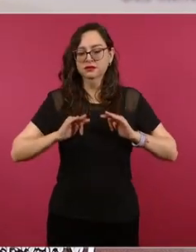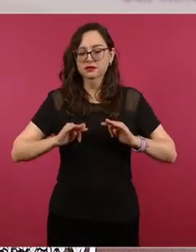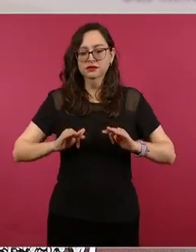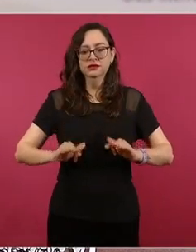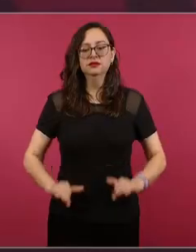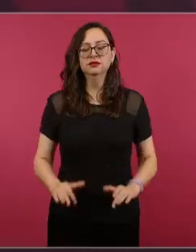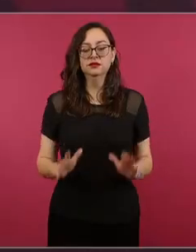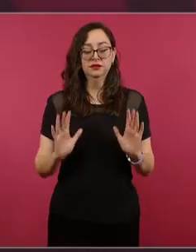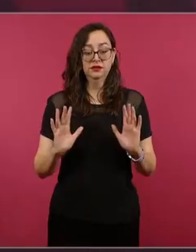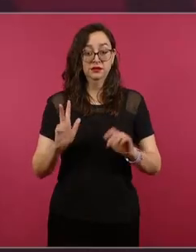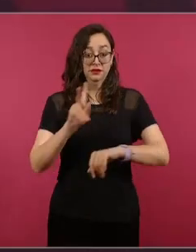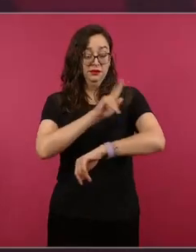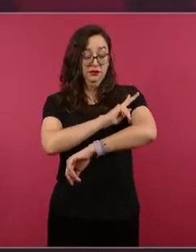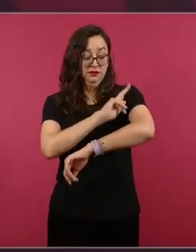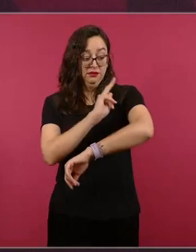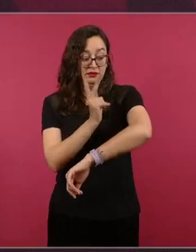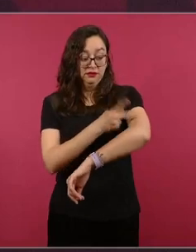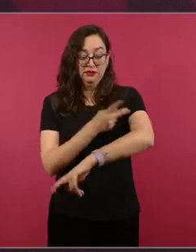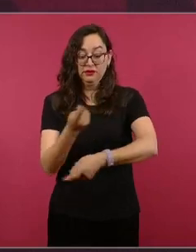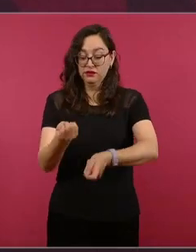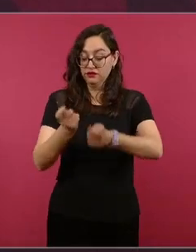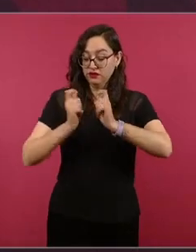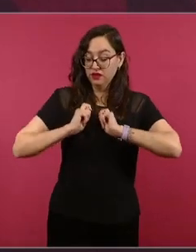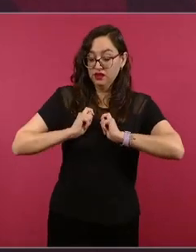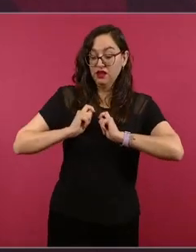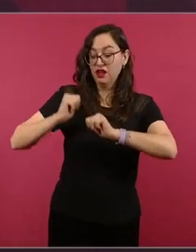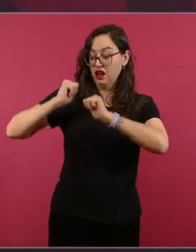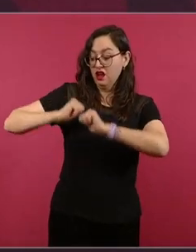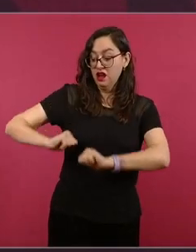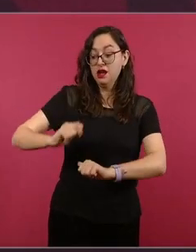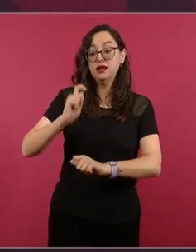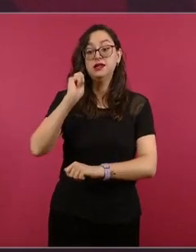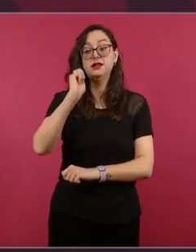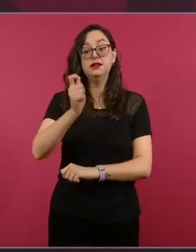El poder es humildad.